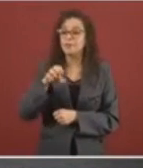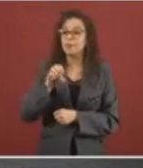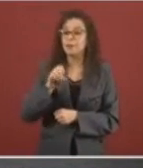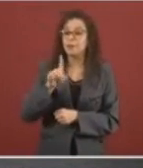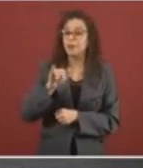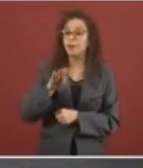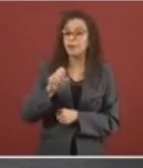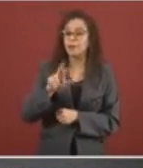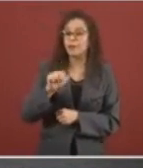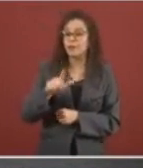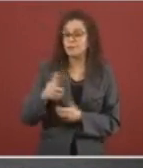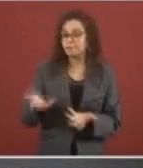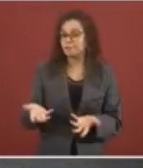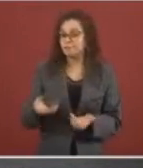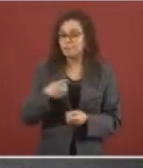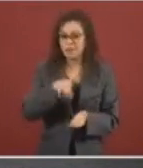que apoyaban